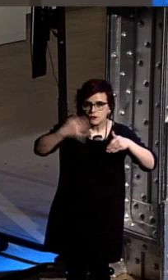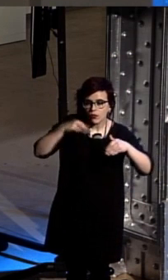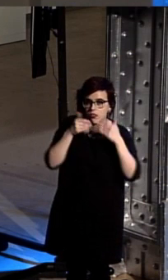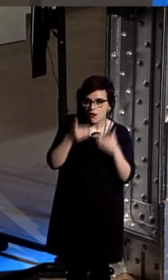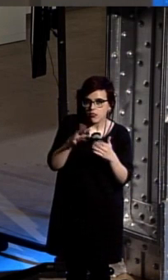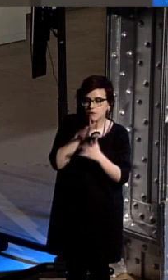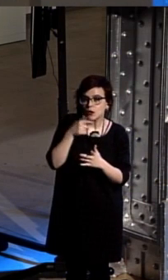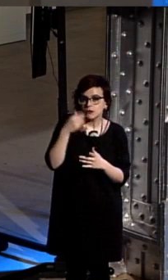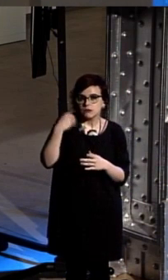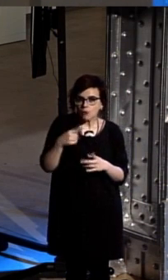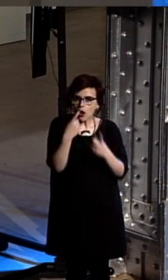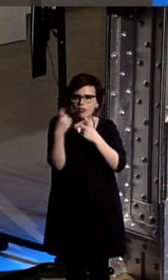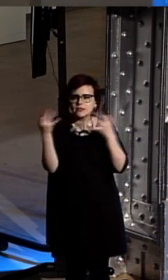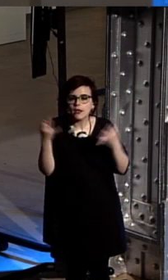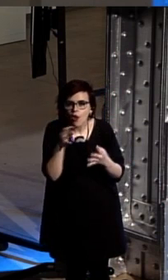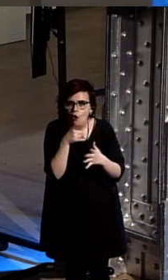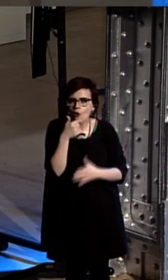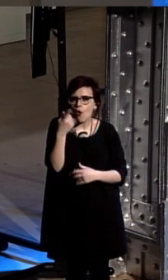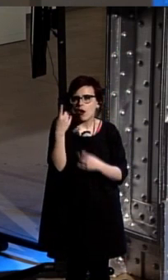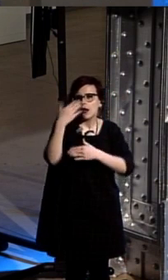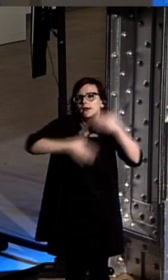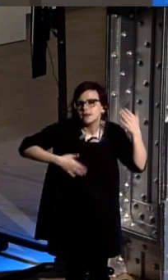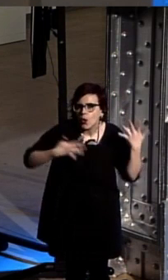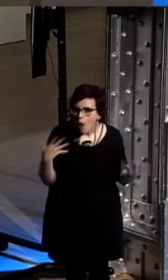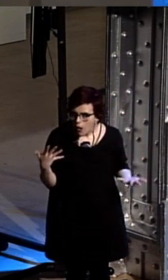de sus propios sesgos. Y finalmente,